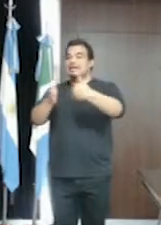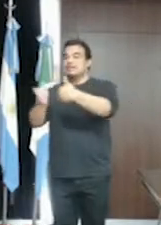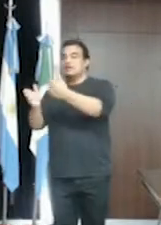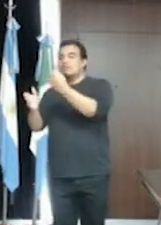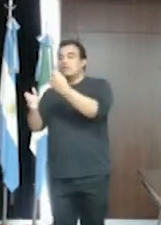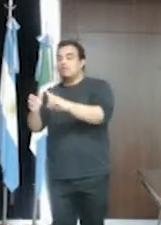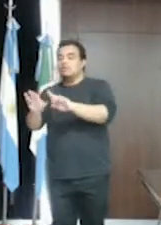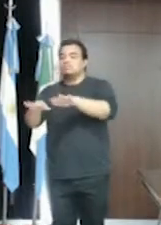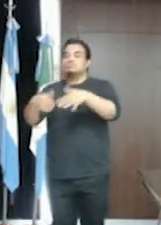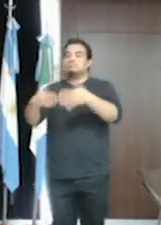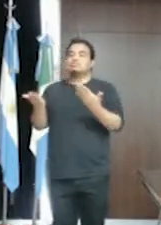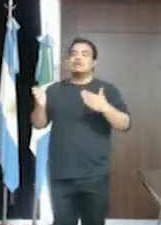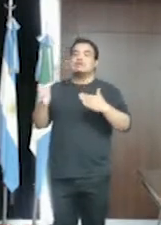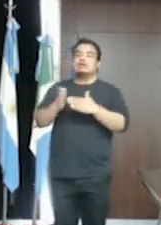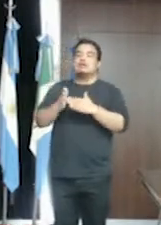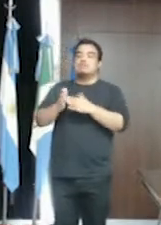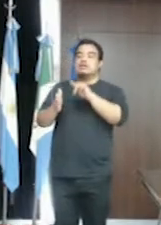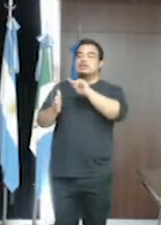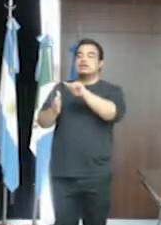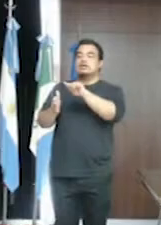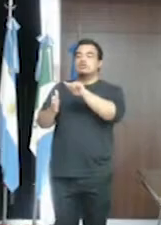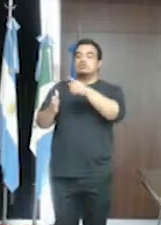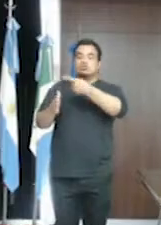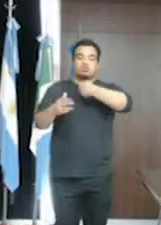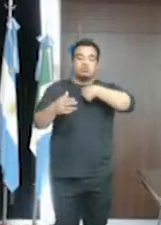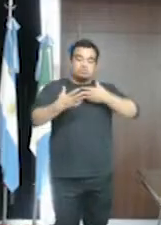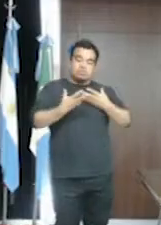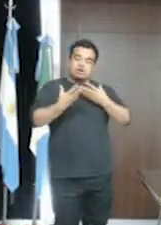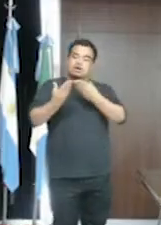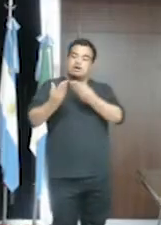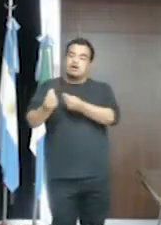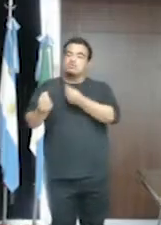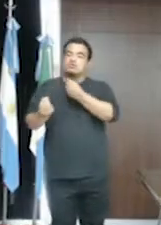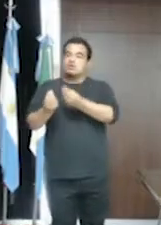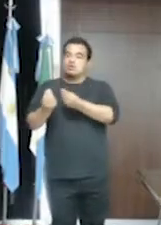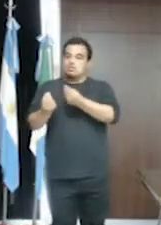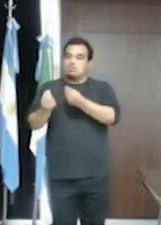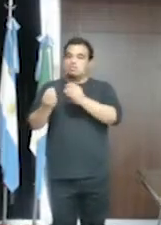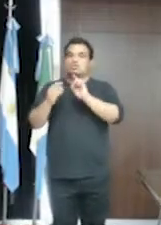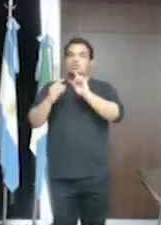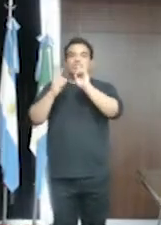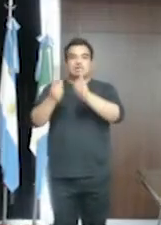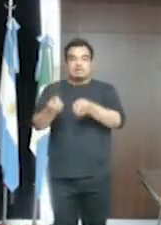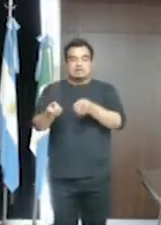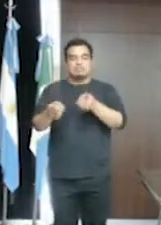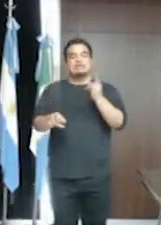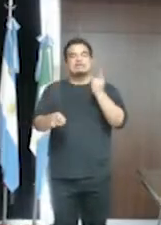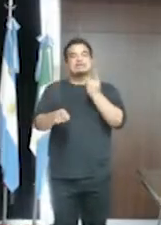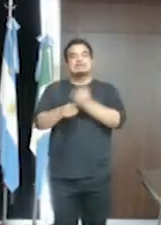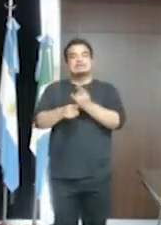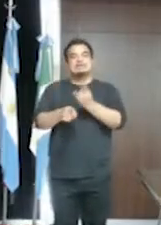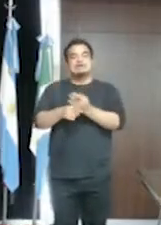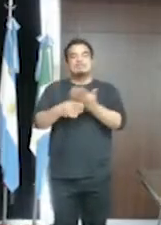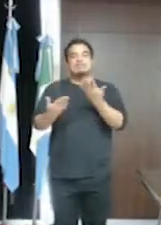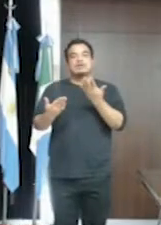intensidad y la frecuencia de nuestras intervenciones y ser cautos tanto en no invadir